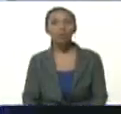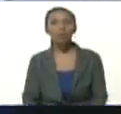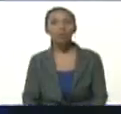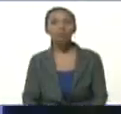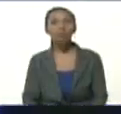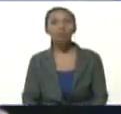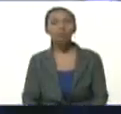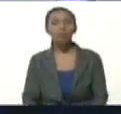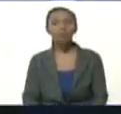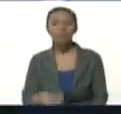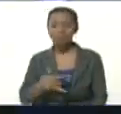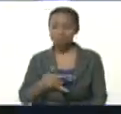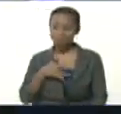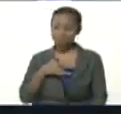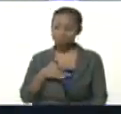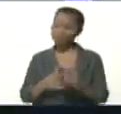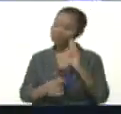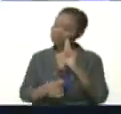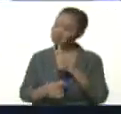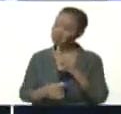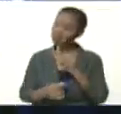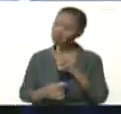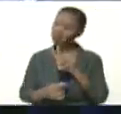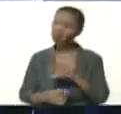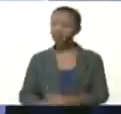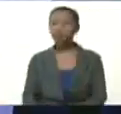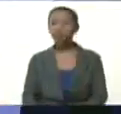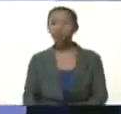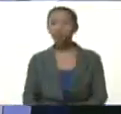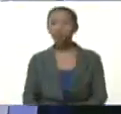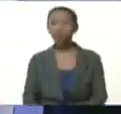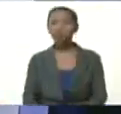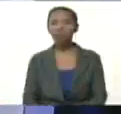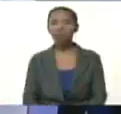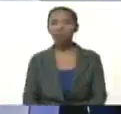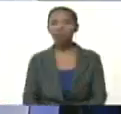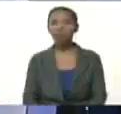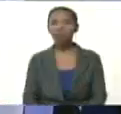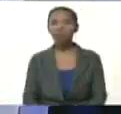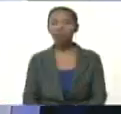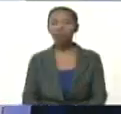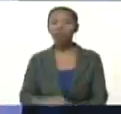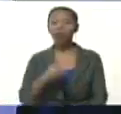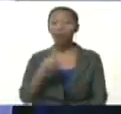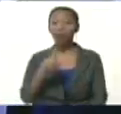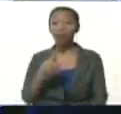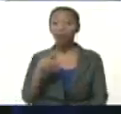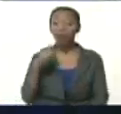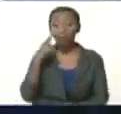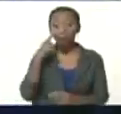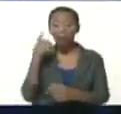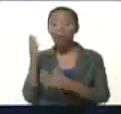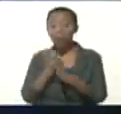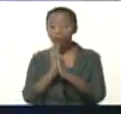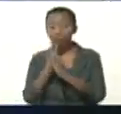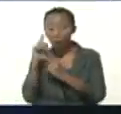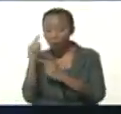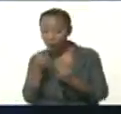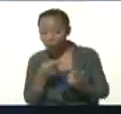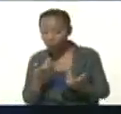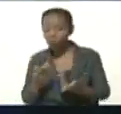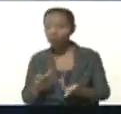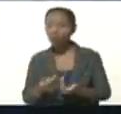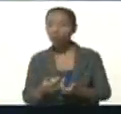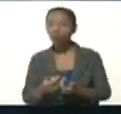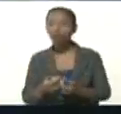¿Qué es eso? Es un dispositivo. Bueno, una cámara aquí para que se pueda ver. ¿Qué son ustedes? Nosotros somos